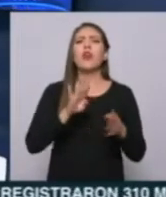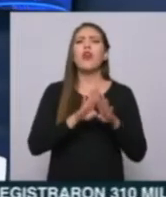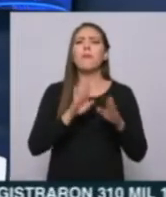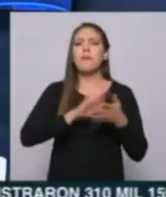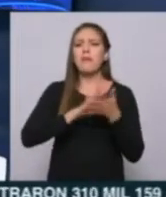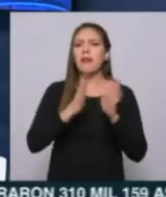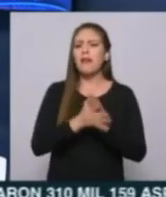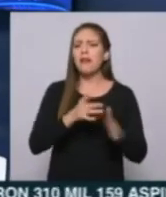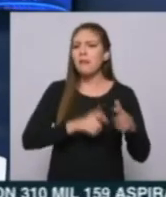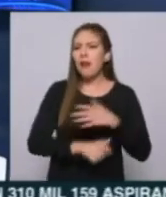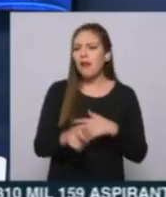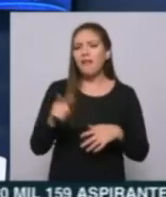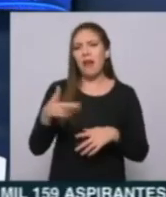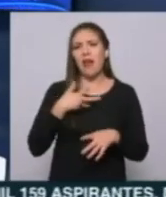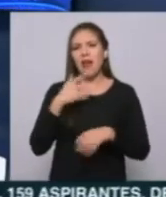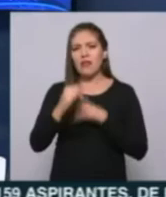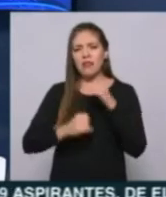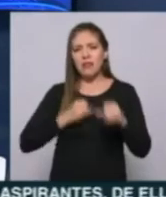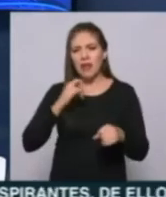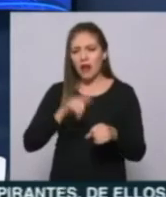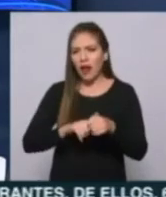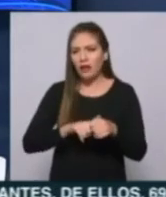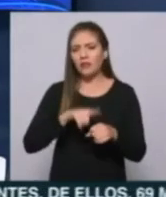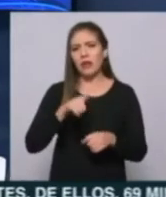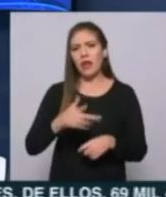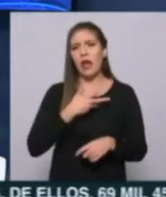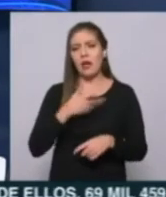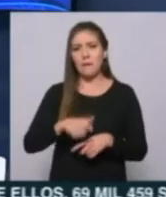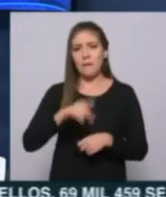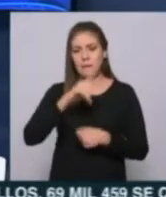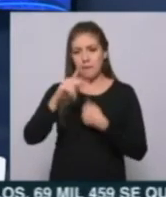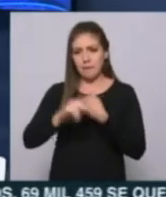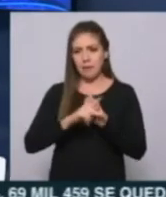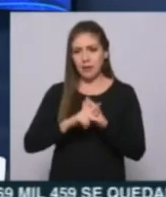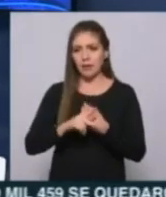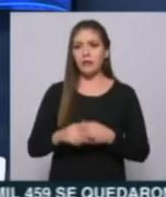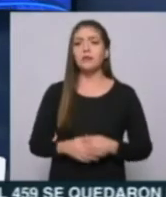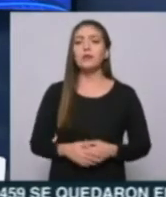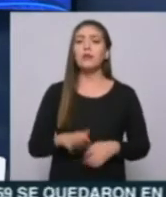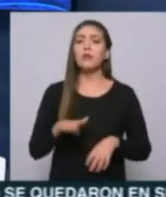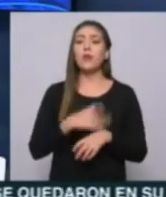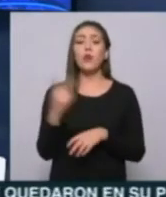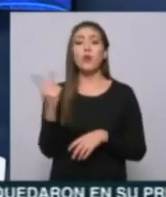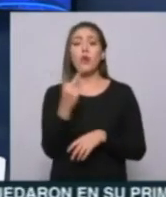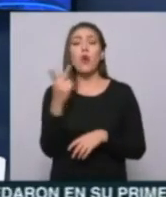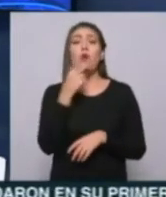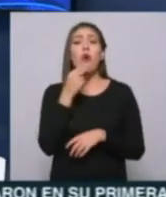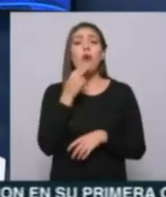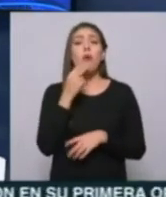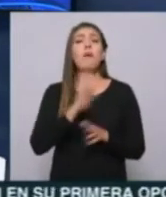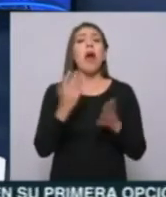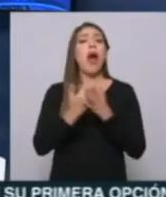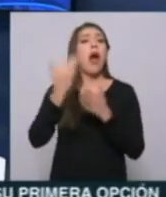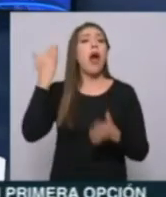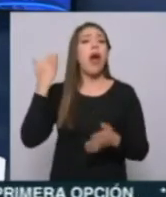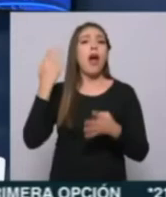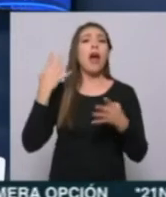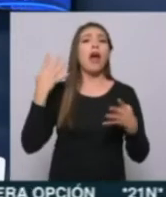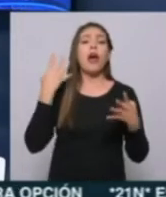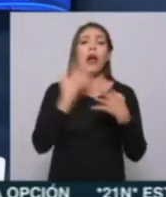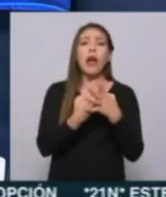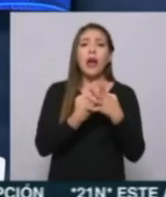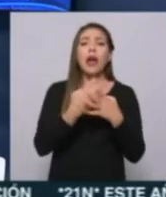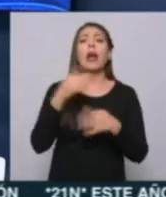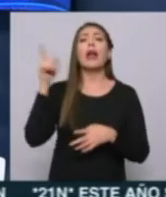internacional que opera en nuestro país. Y es que, mire, las suspicacias se dan debido a que ambos sujetos contaban con antecedentes criminales no solo en